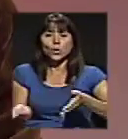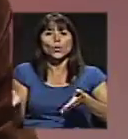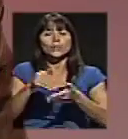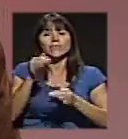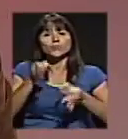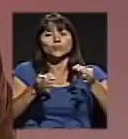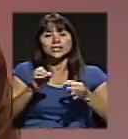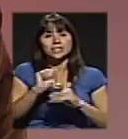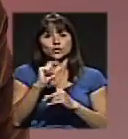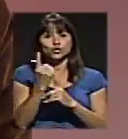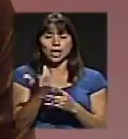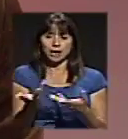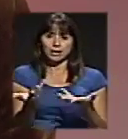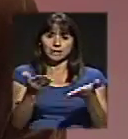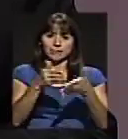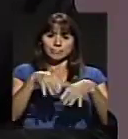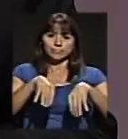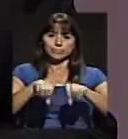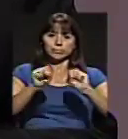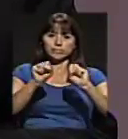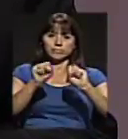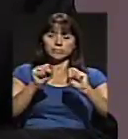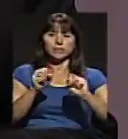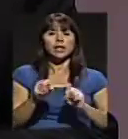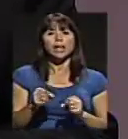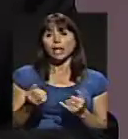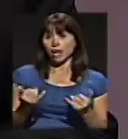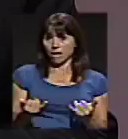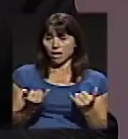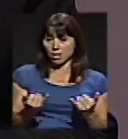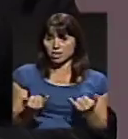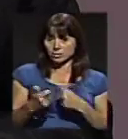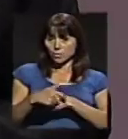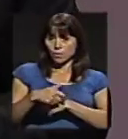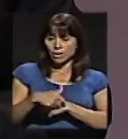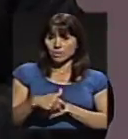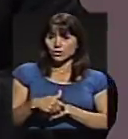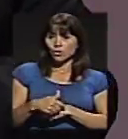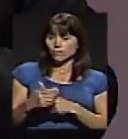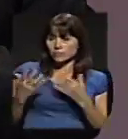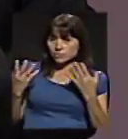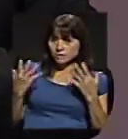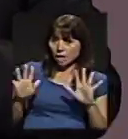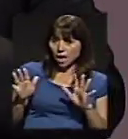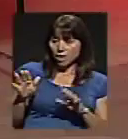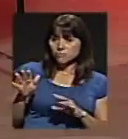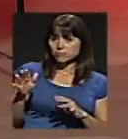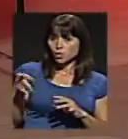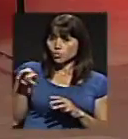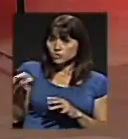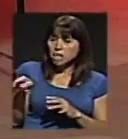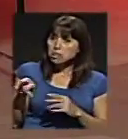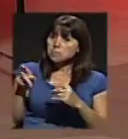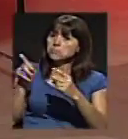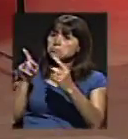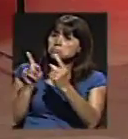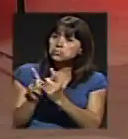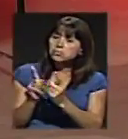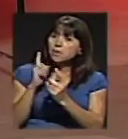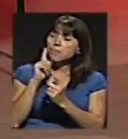social, plantearle eso a nuestro pueblo. En concreto, en estos momentos, ¿con quiénes ya, digamos, se ha reunido y han llegado